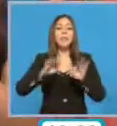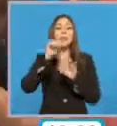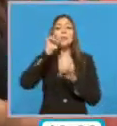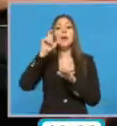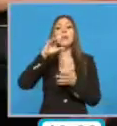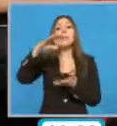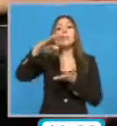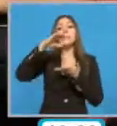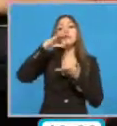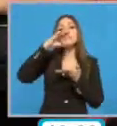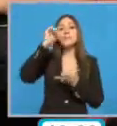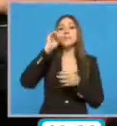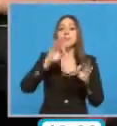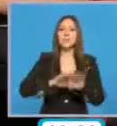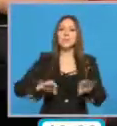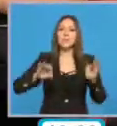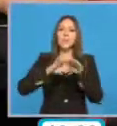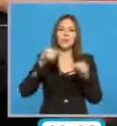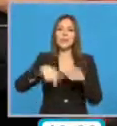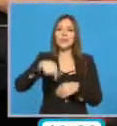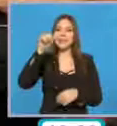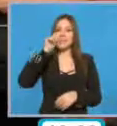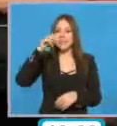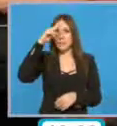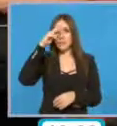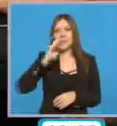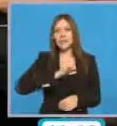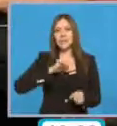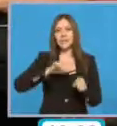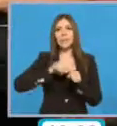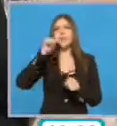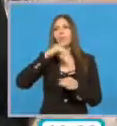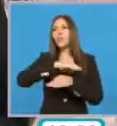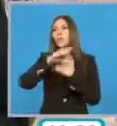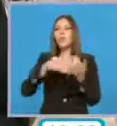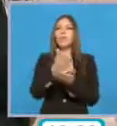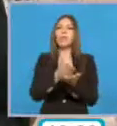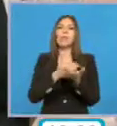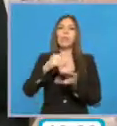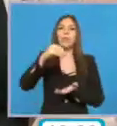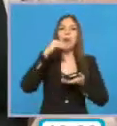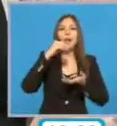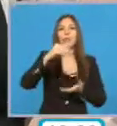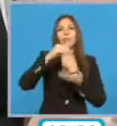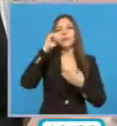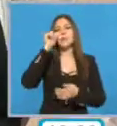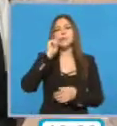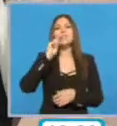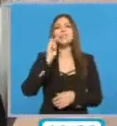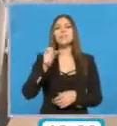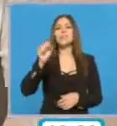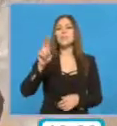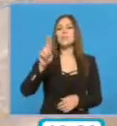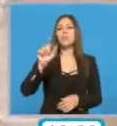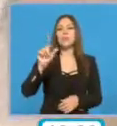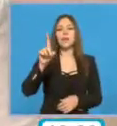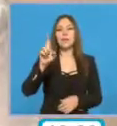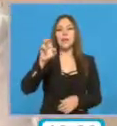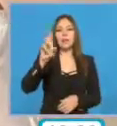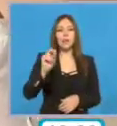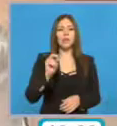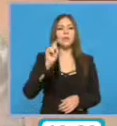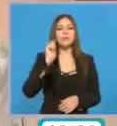mi chef. Y aquí en México, que somos especialistas del taco, y día del taco, todo el taco. ¿Qué es el suadero? Pues es una preparación de